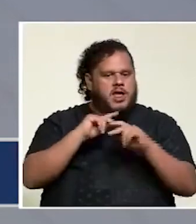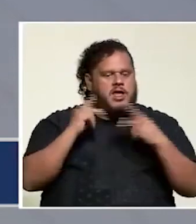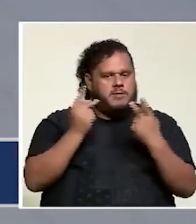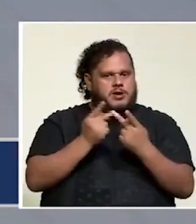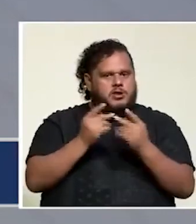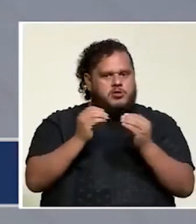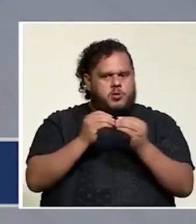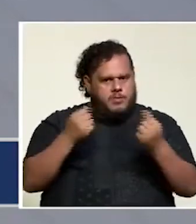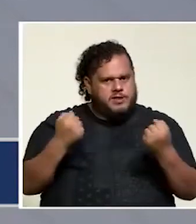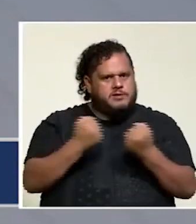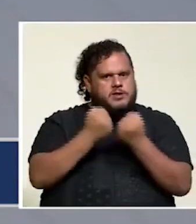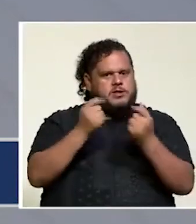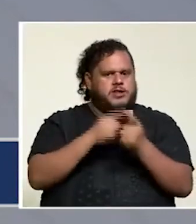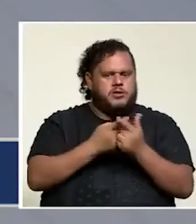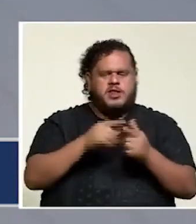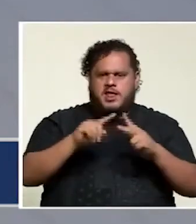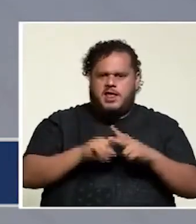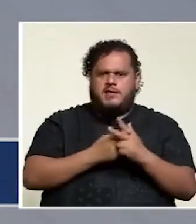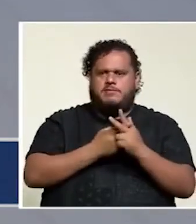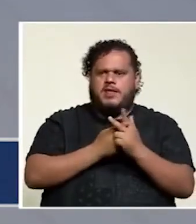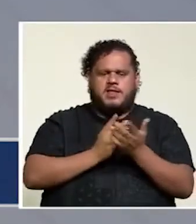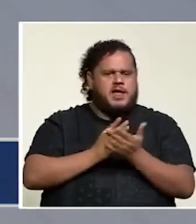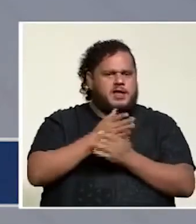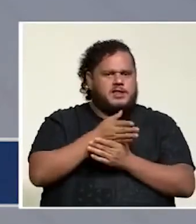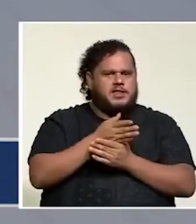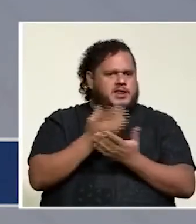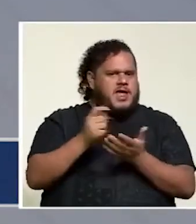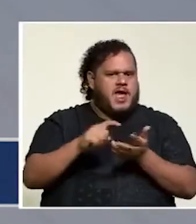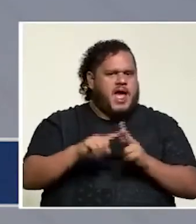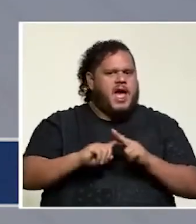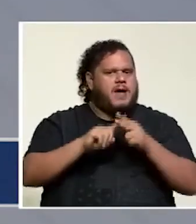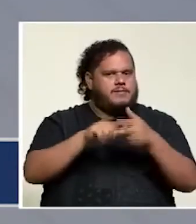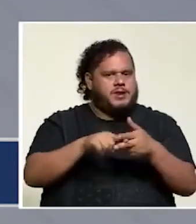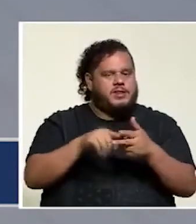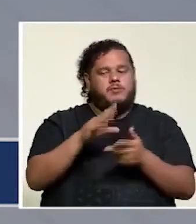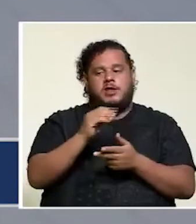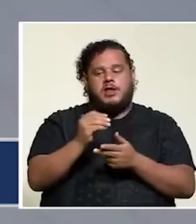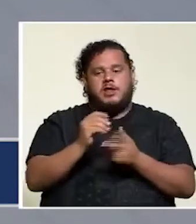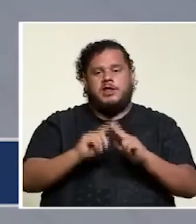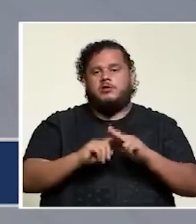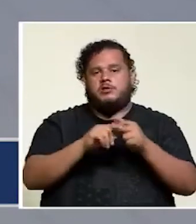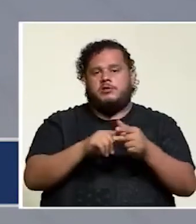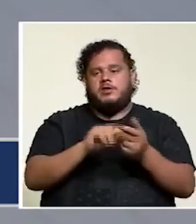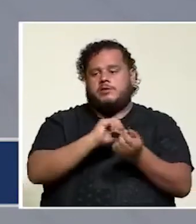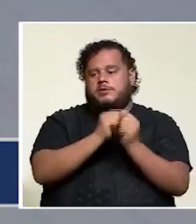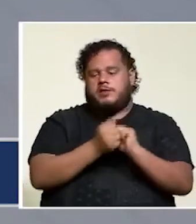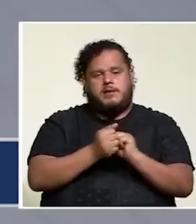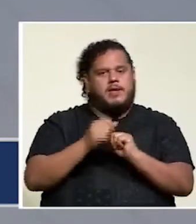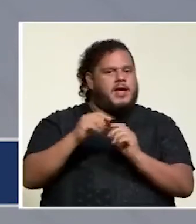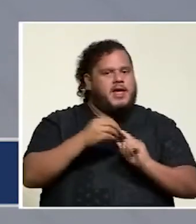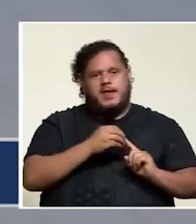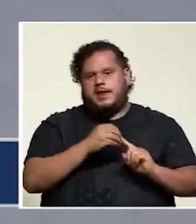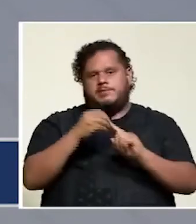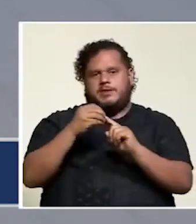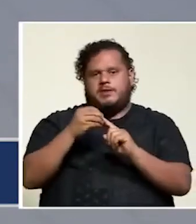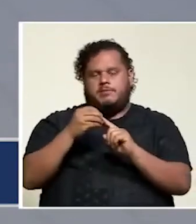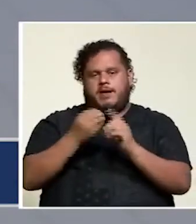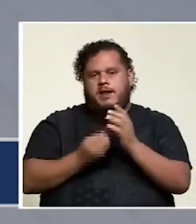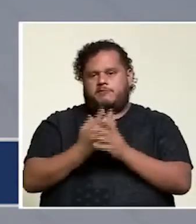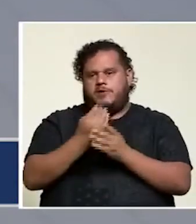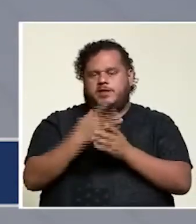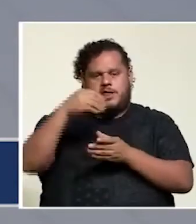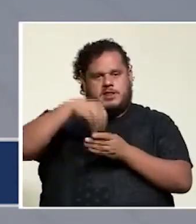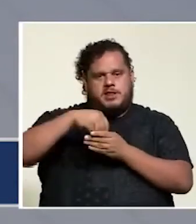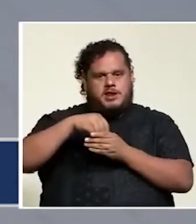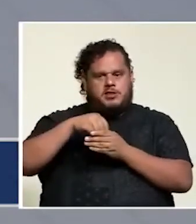retadores, entonces empiezan a acceder a préstamos, ¿verdad? Y los préstamos se convierten en la principal fuente de ingresos